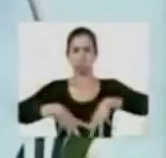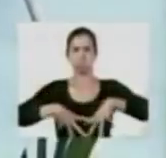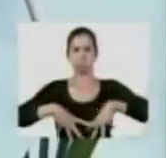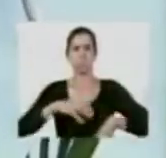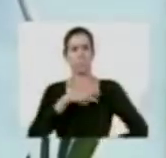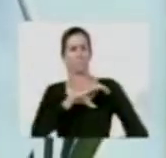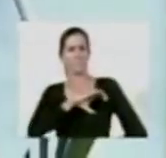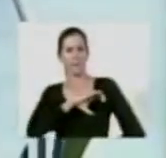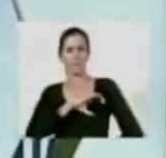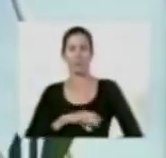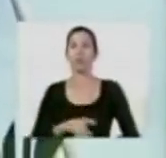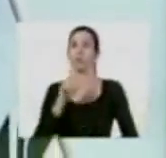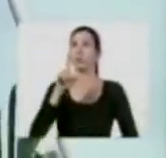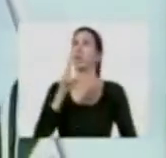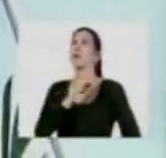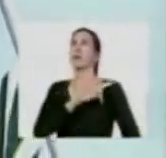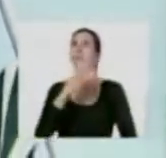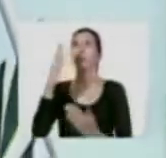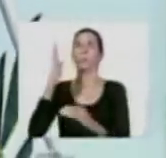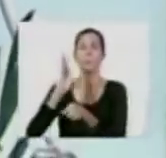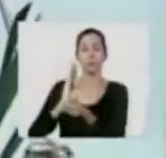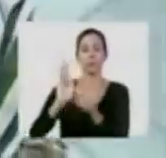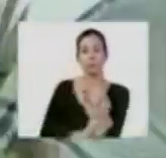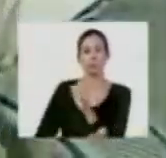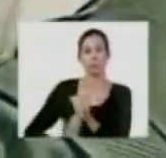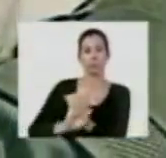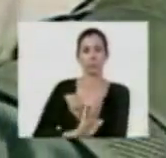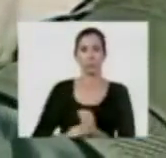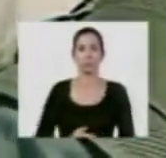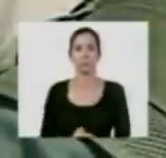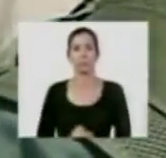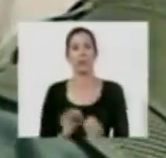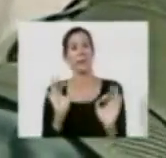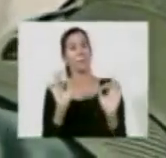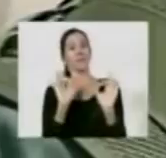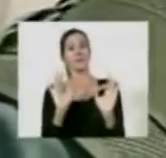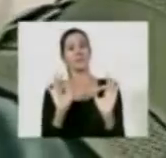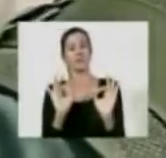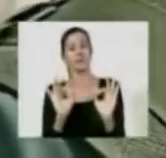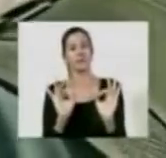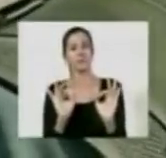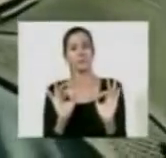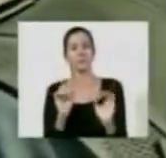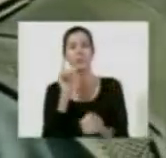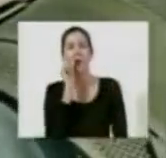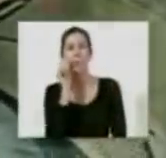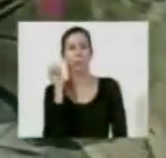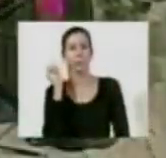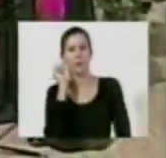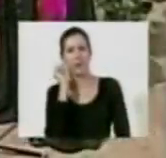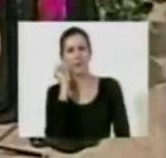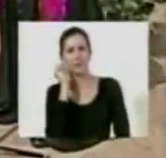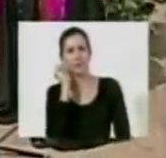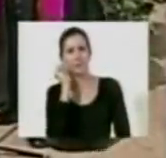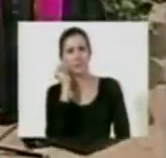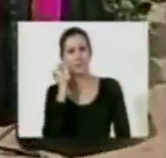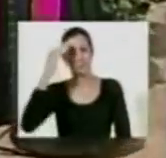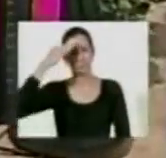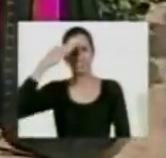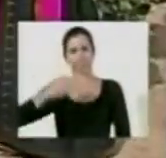eres patrona y protectora, y sobre todos aquellos hombres y mujeres de nuestra Fuerza Armada